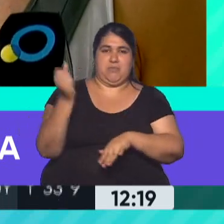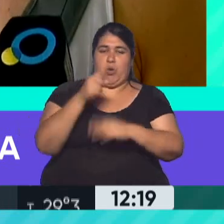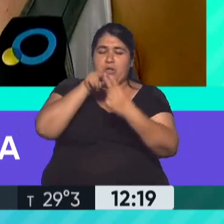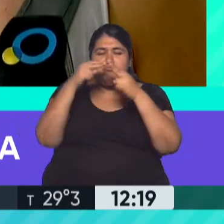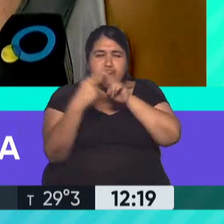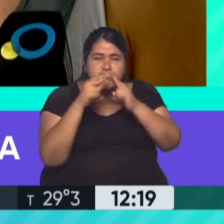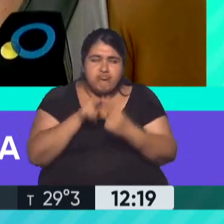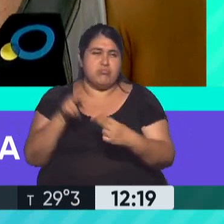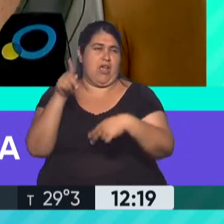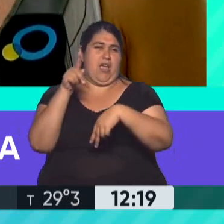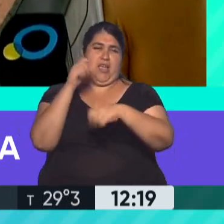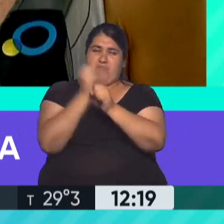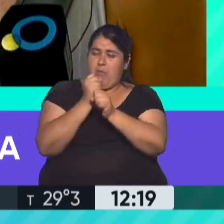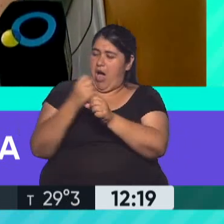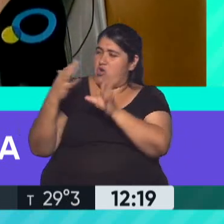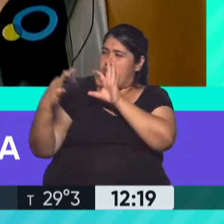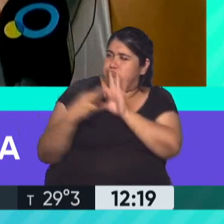encuentros, en cada uno de esos trabajos